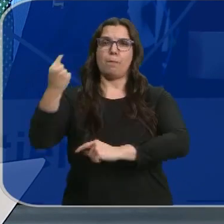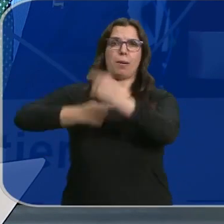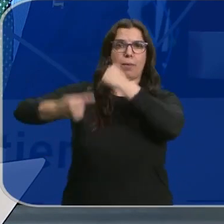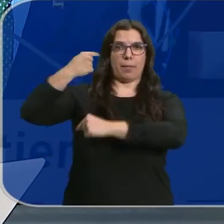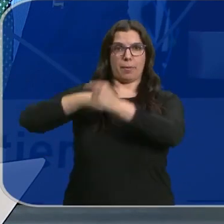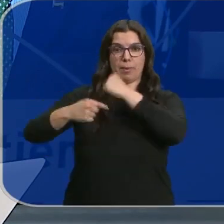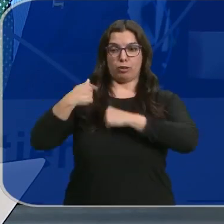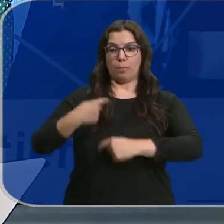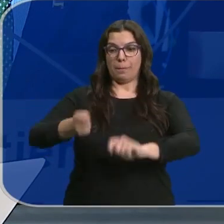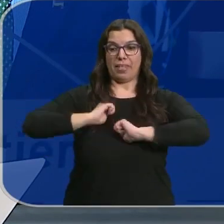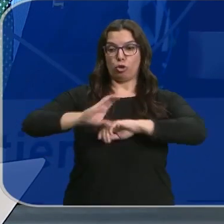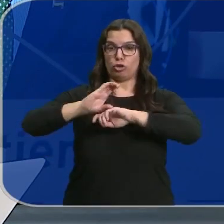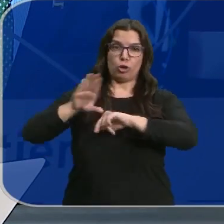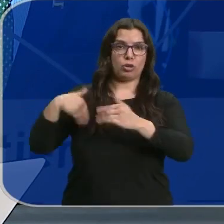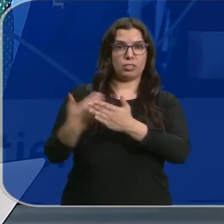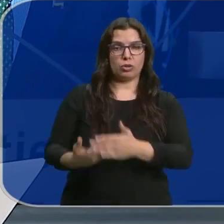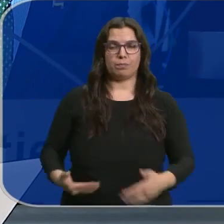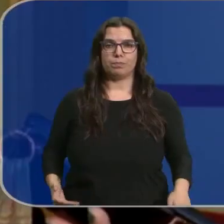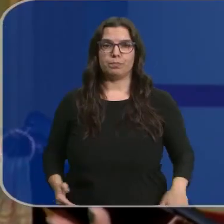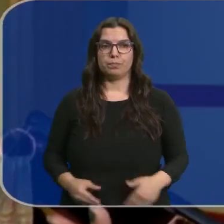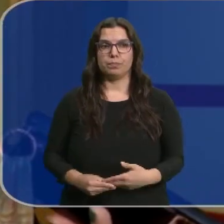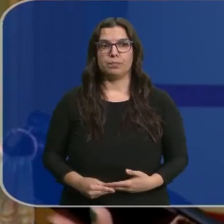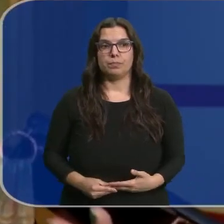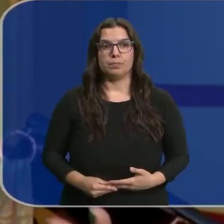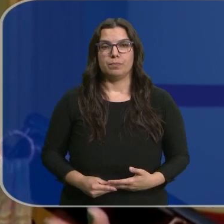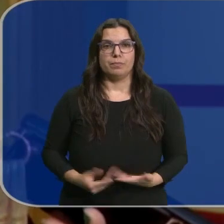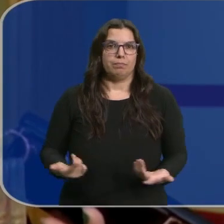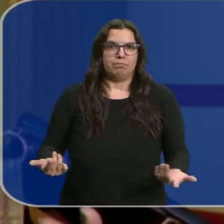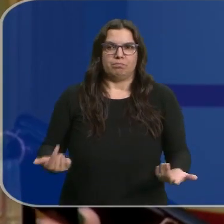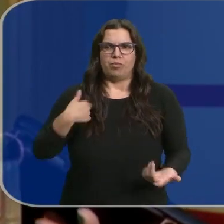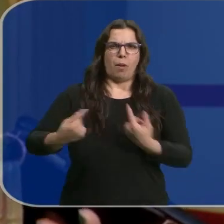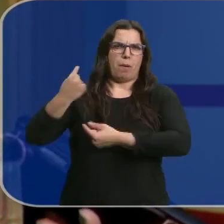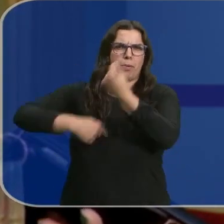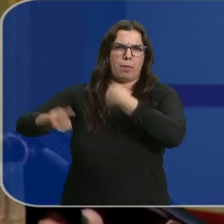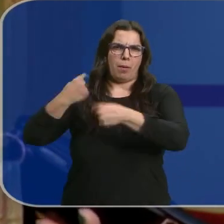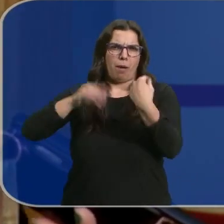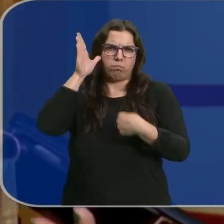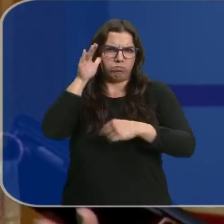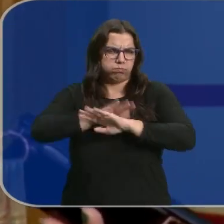ataques verbales desde su nombramiento. He sido salvajemente atacado,